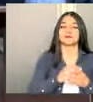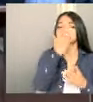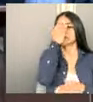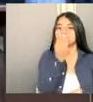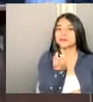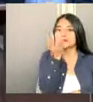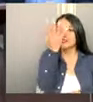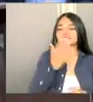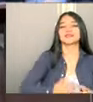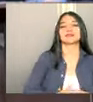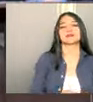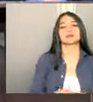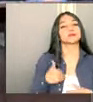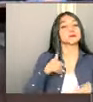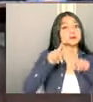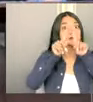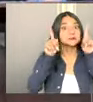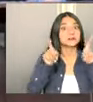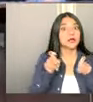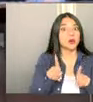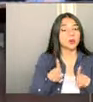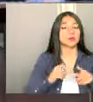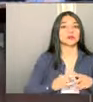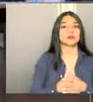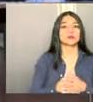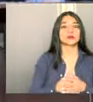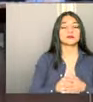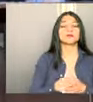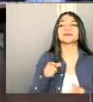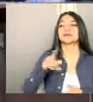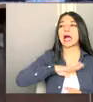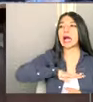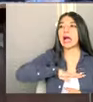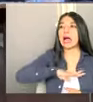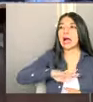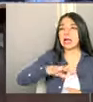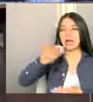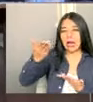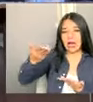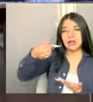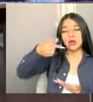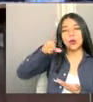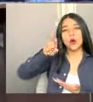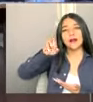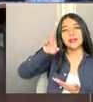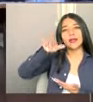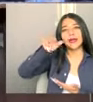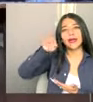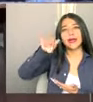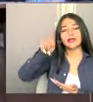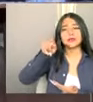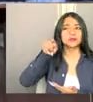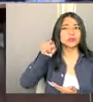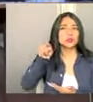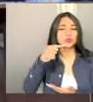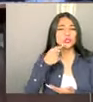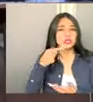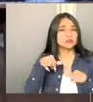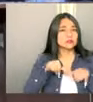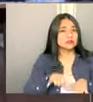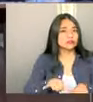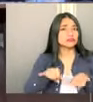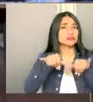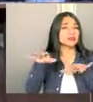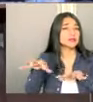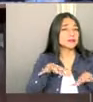días. Quisiera saber, señor alcalde Guarderas, ¿cuáles serían esas gestiones que ustedes pueden continuar